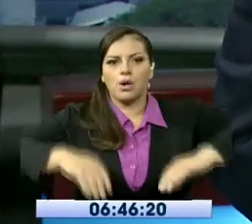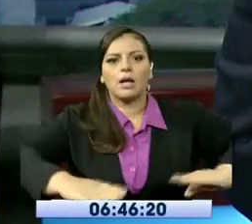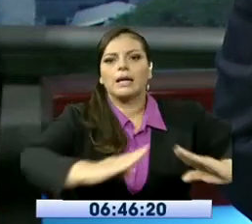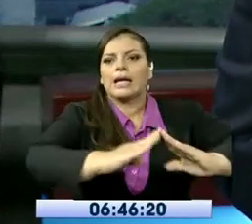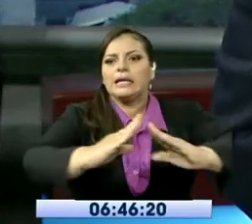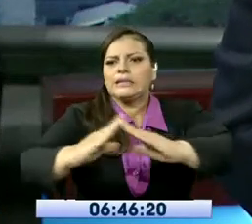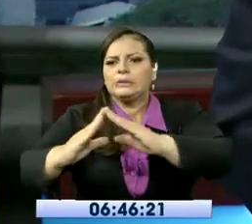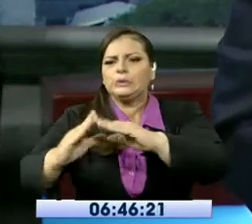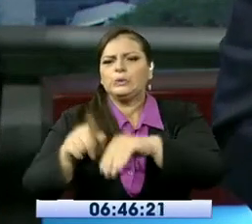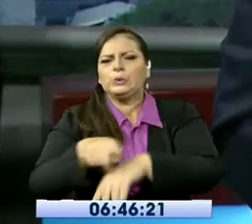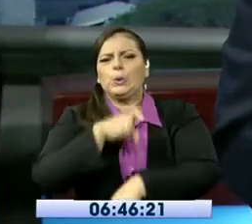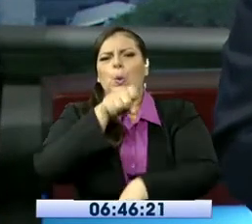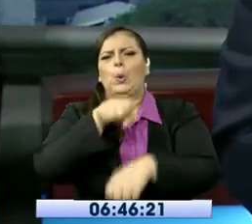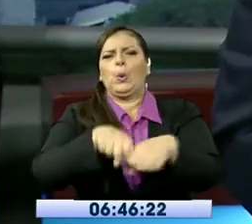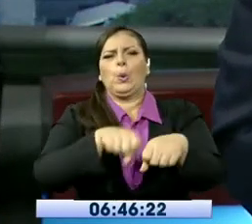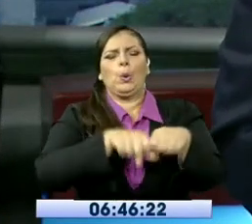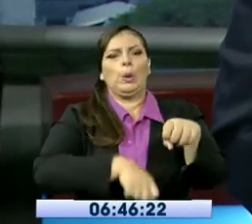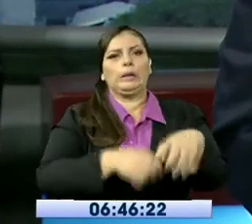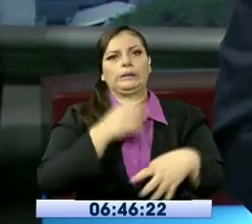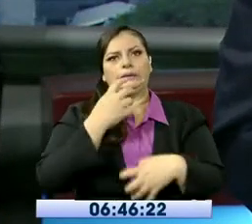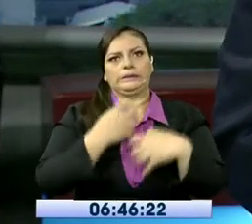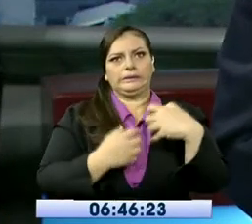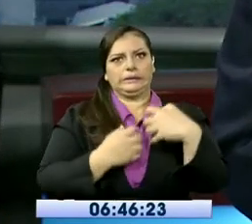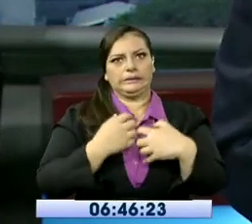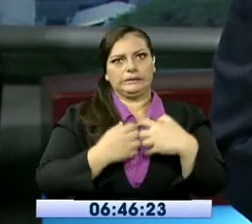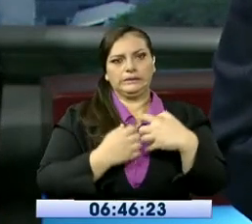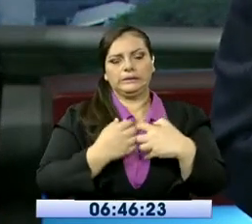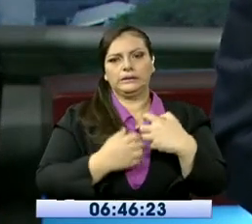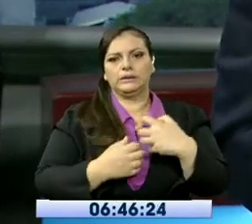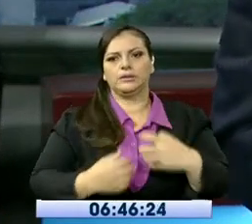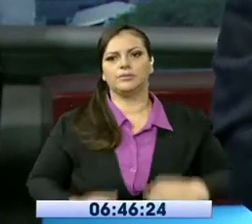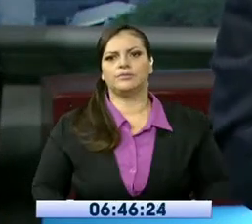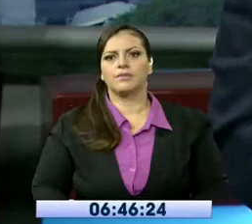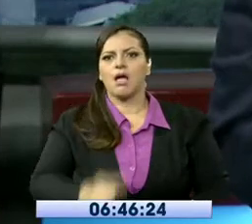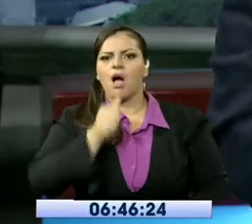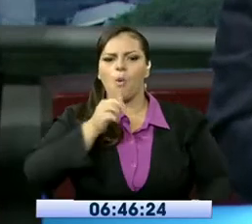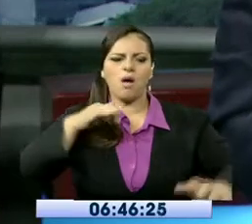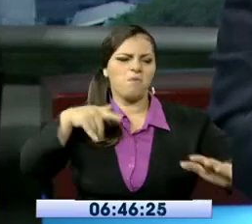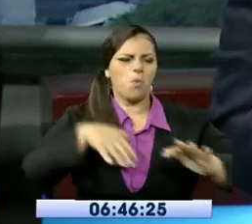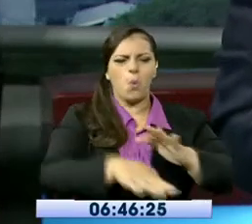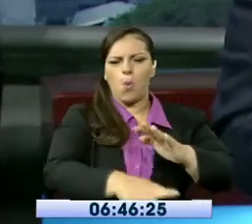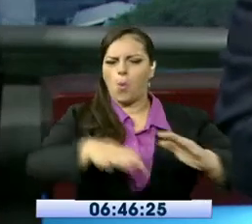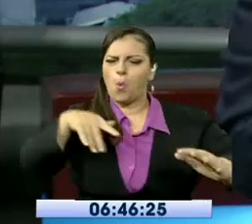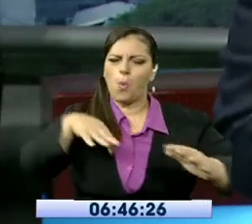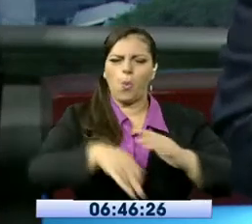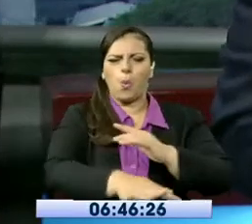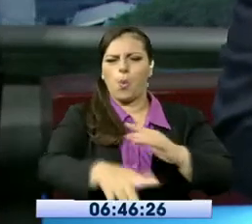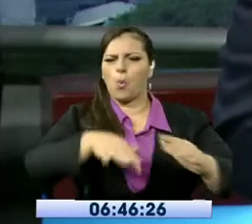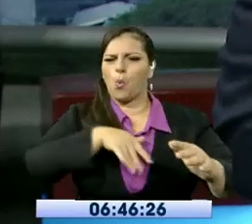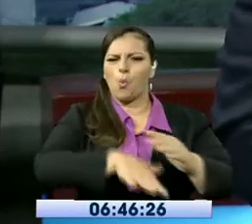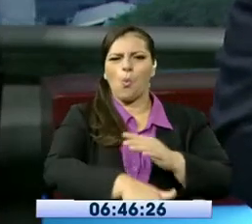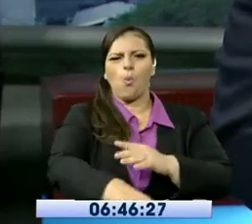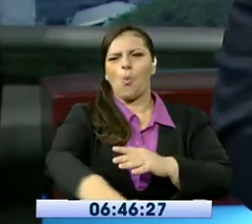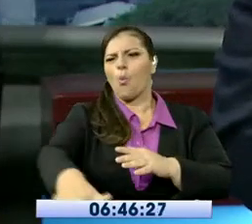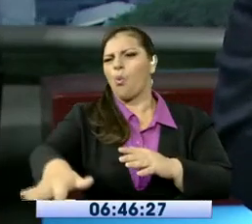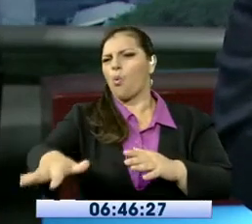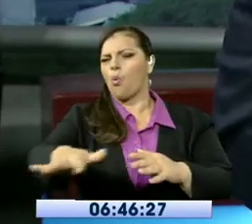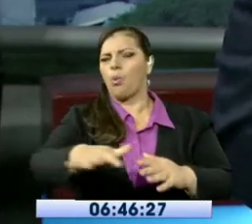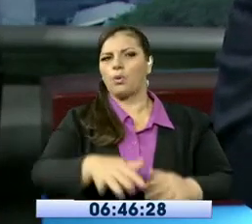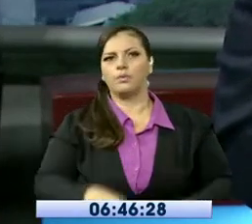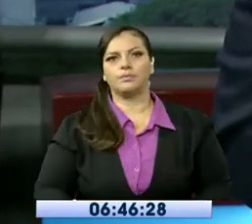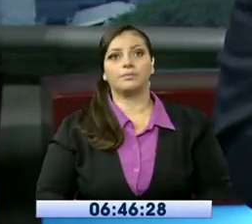agudiza o se agudizó cuando el agua ingresó a las casas con parte del material de las calles que habían